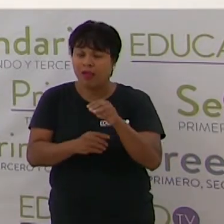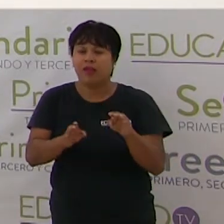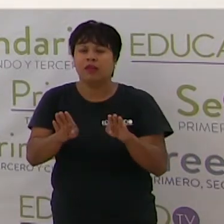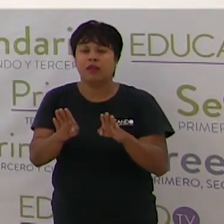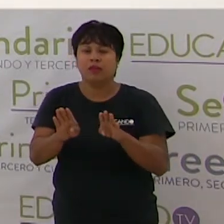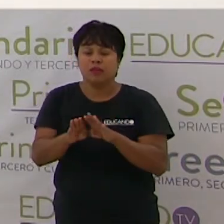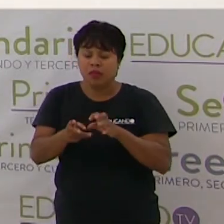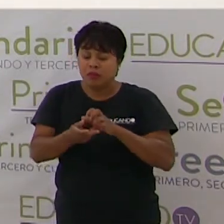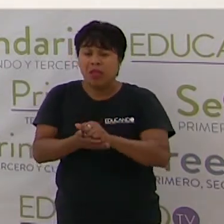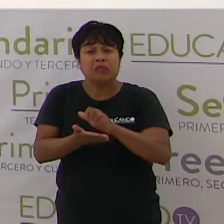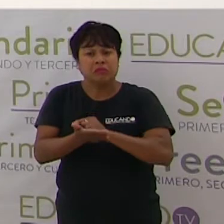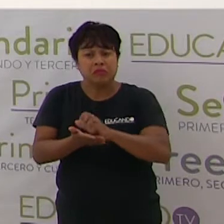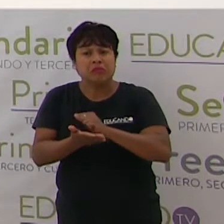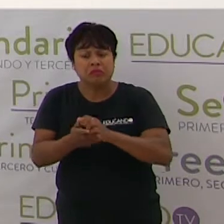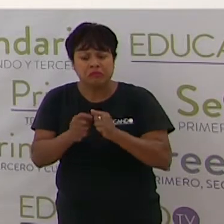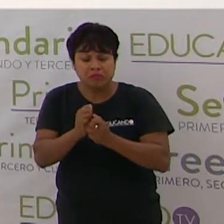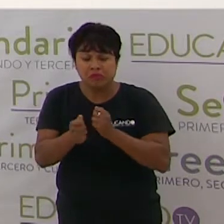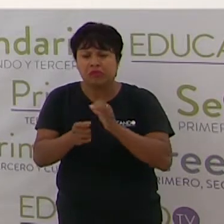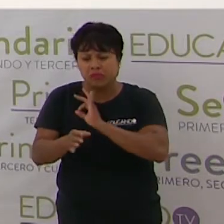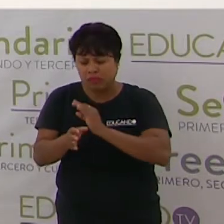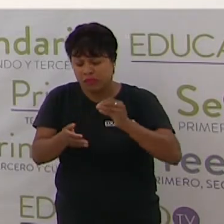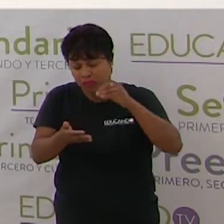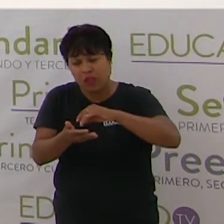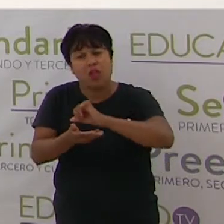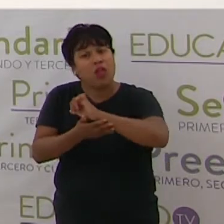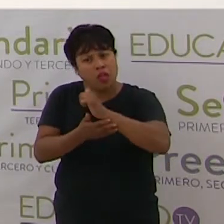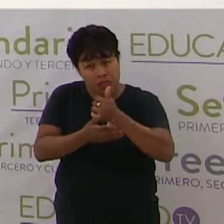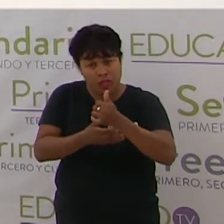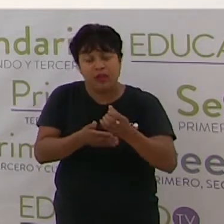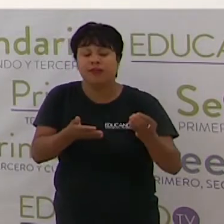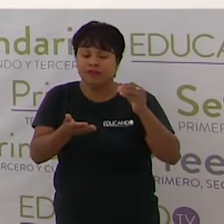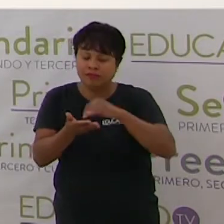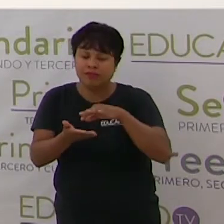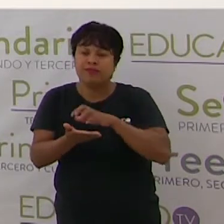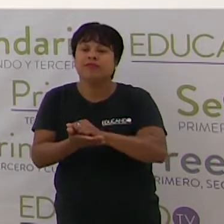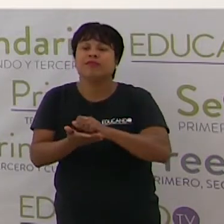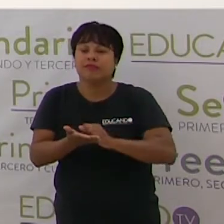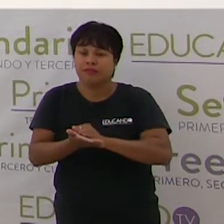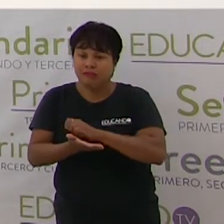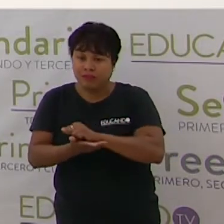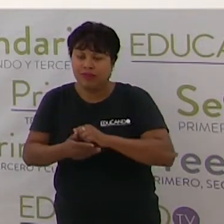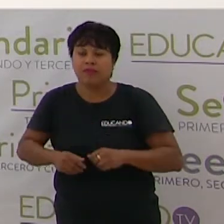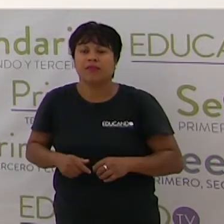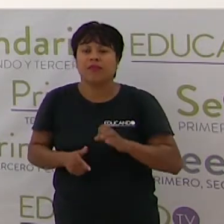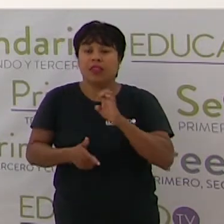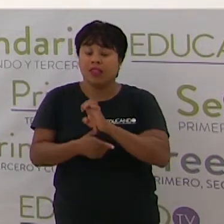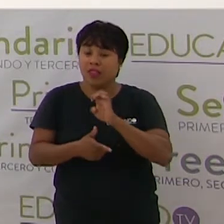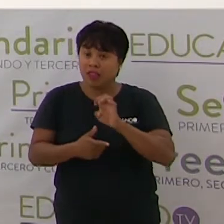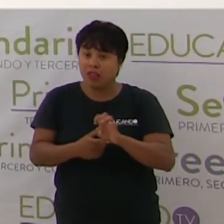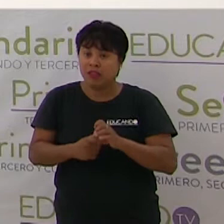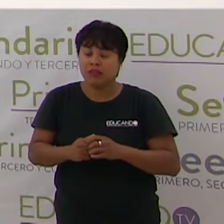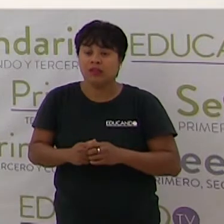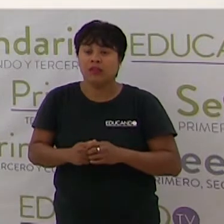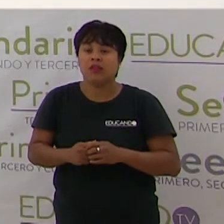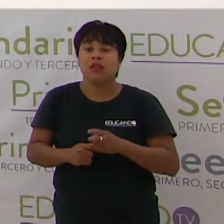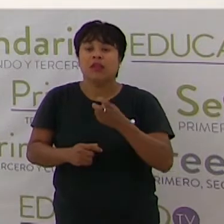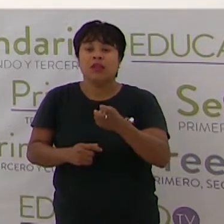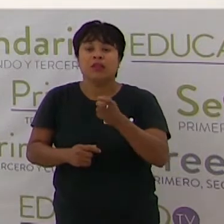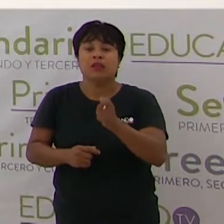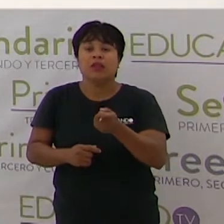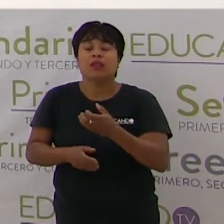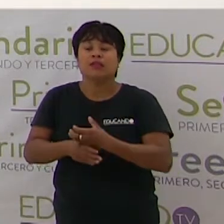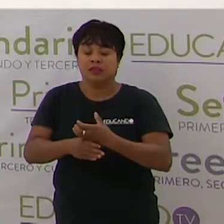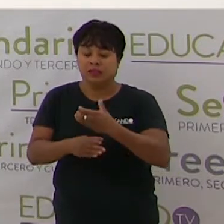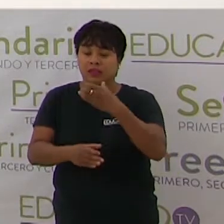con plastilina casera, y vamos a ocupar la otra parte. Entonces, esto es un cilindro, como les